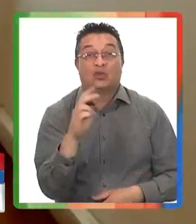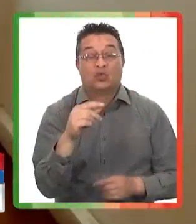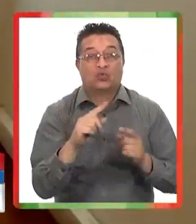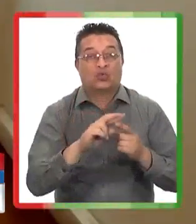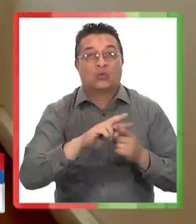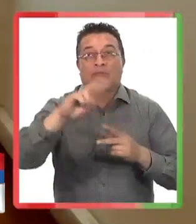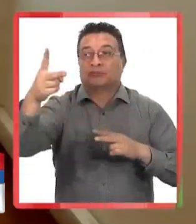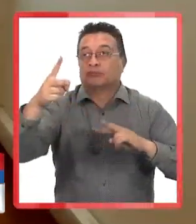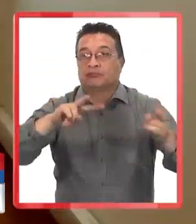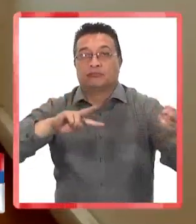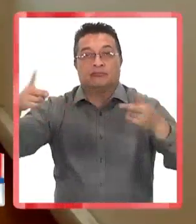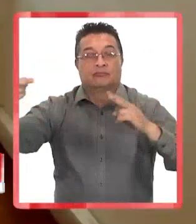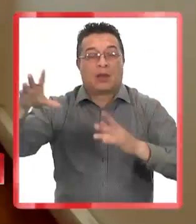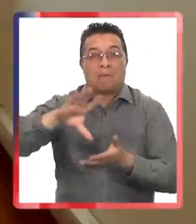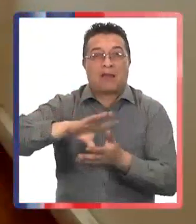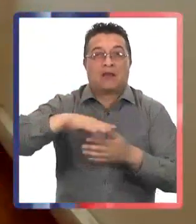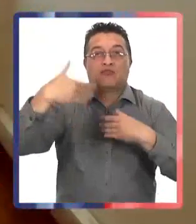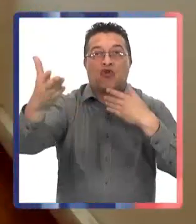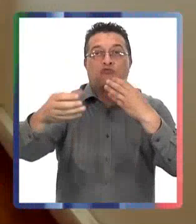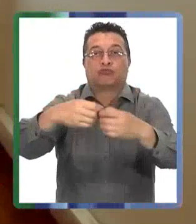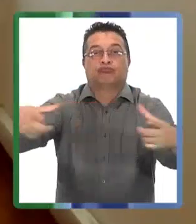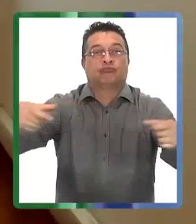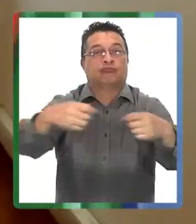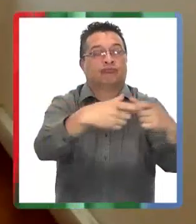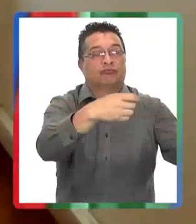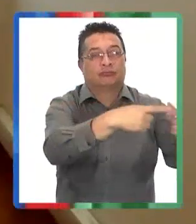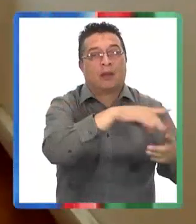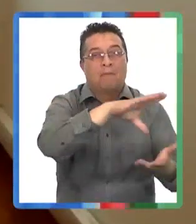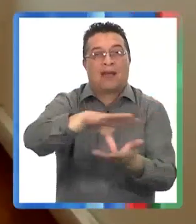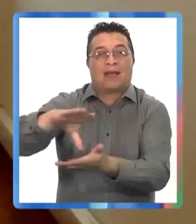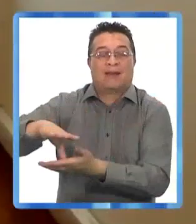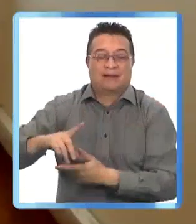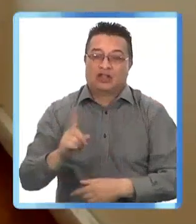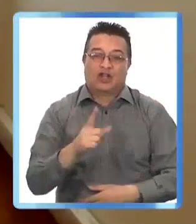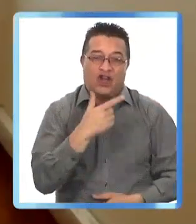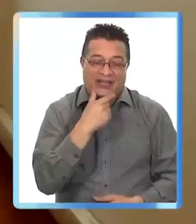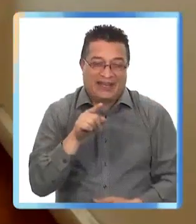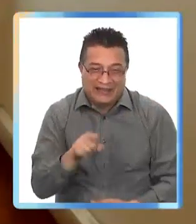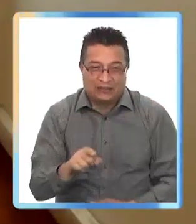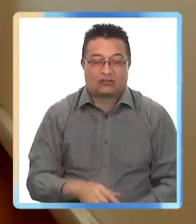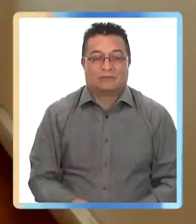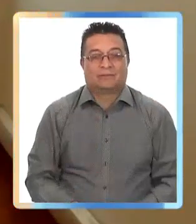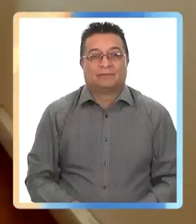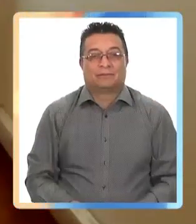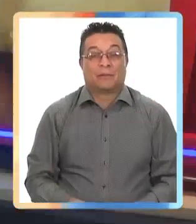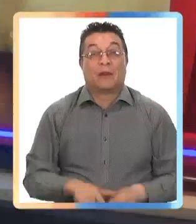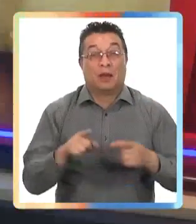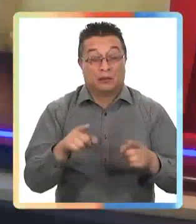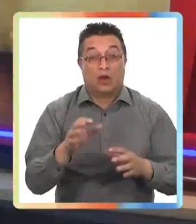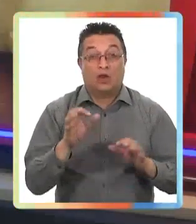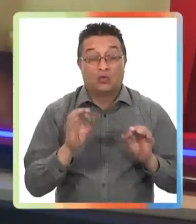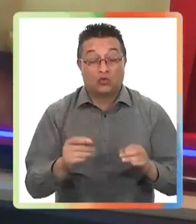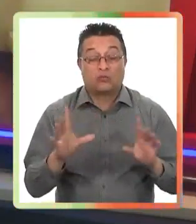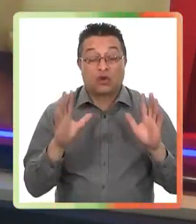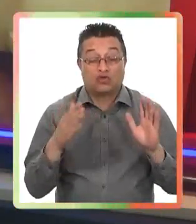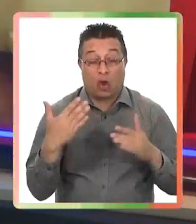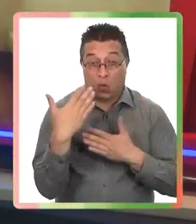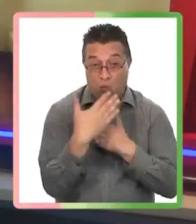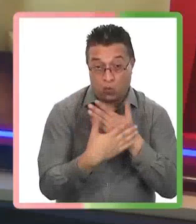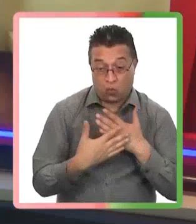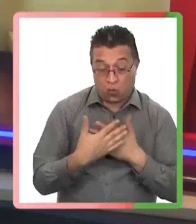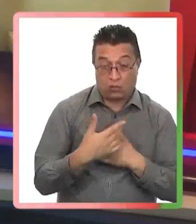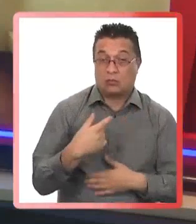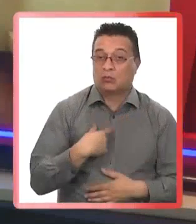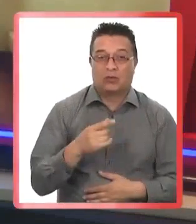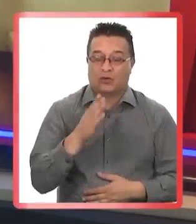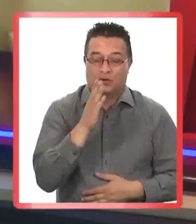evitar que el virus migre, digamos, y se mueva de país a país y contagie, enferme animales en otras partes. Seguramente muchos están pensando,